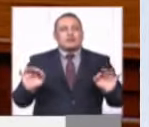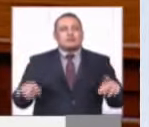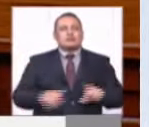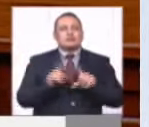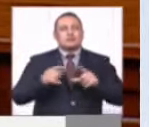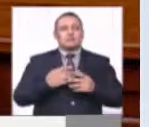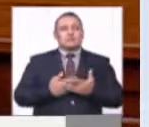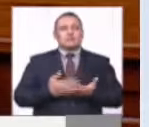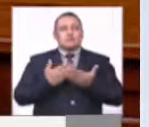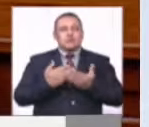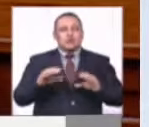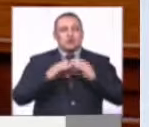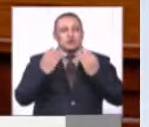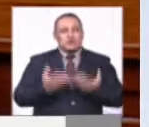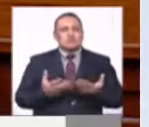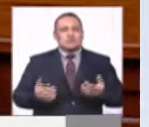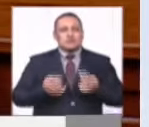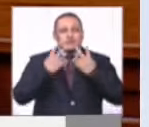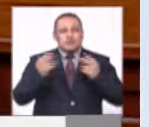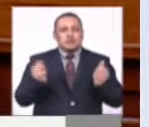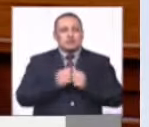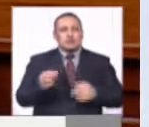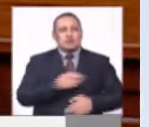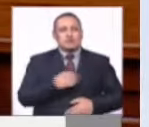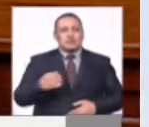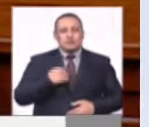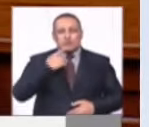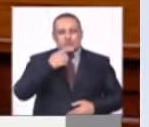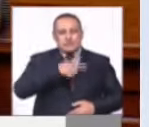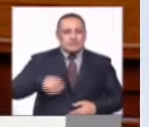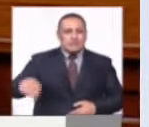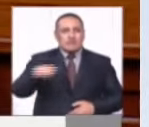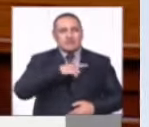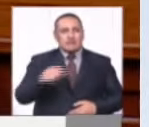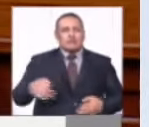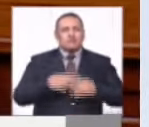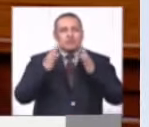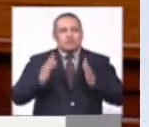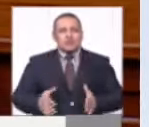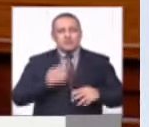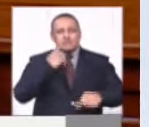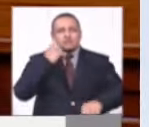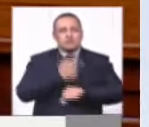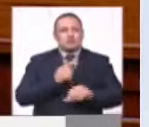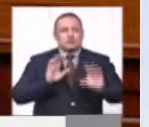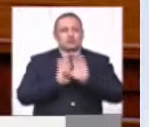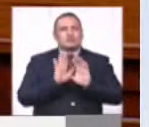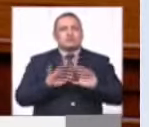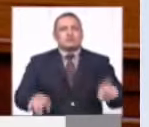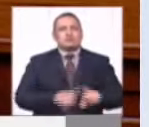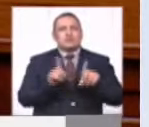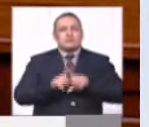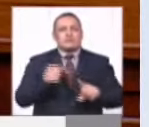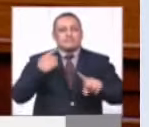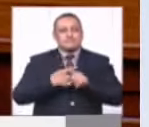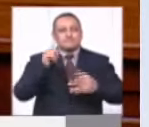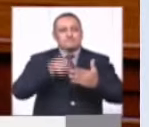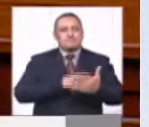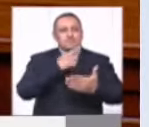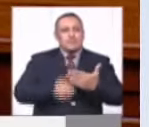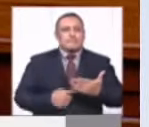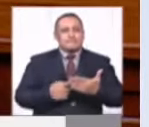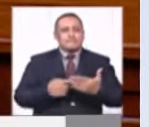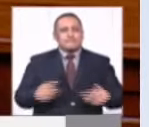Yo propongo, colegas congresistas, a los ministros que están acá, formularles denuncias constitucionales para